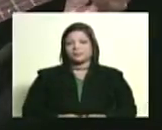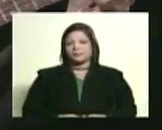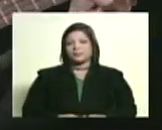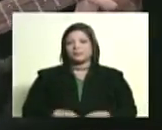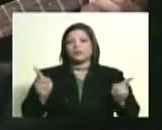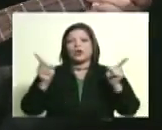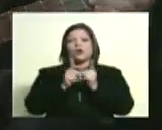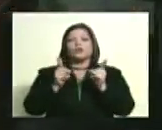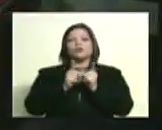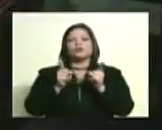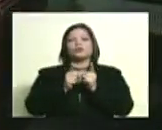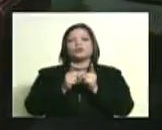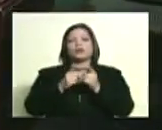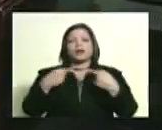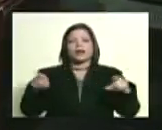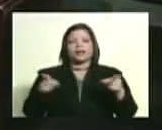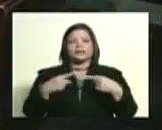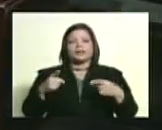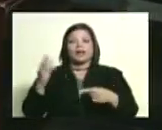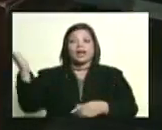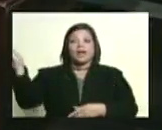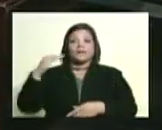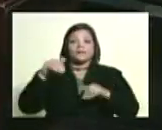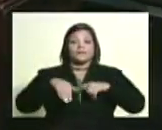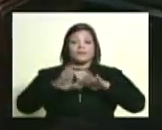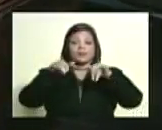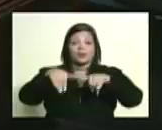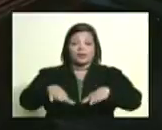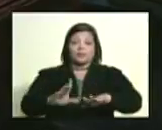Pedacito de una malagueña, se llama Ella vino del mar.